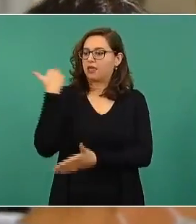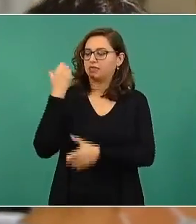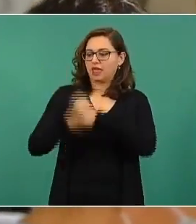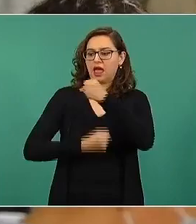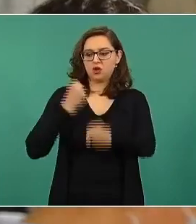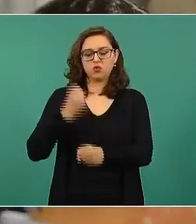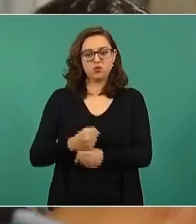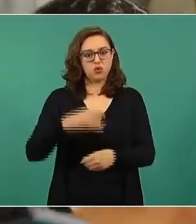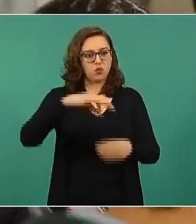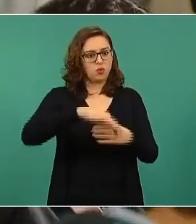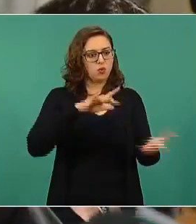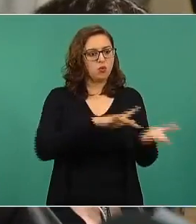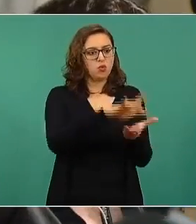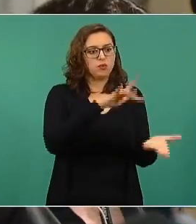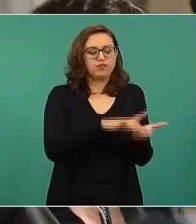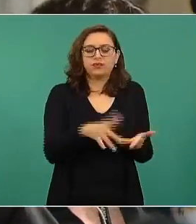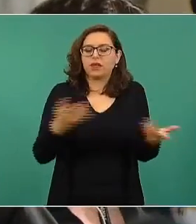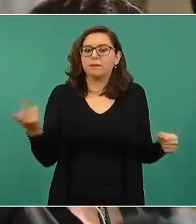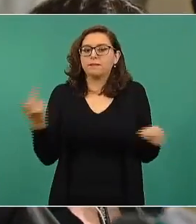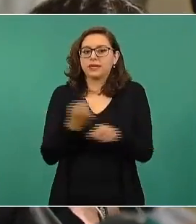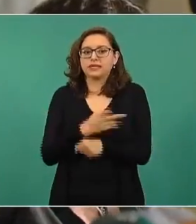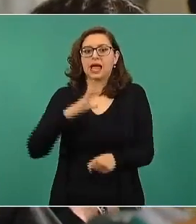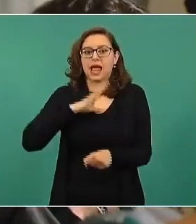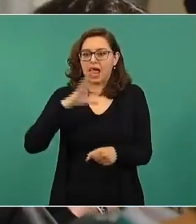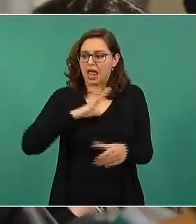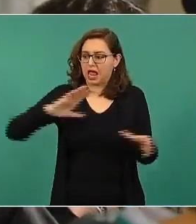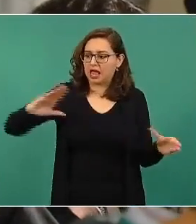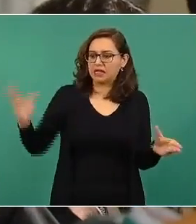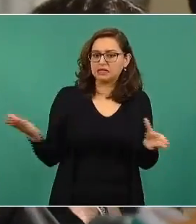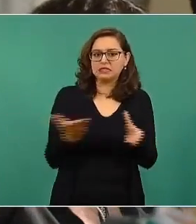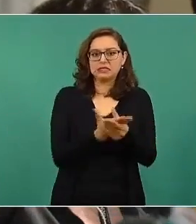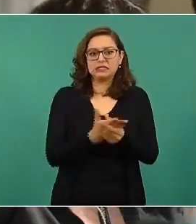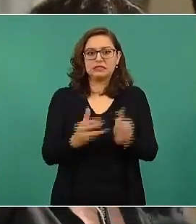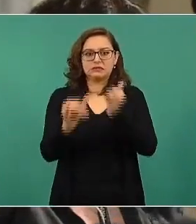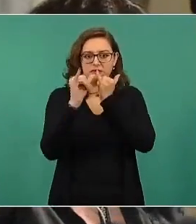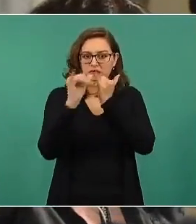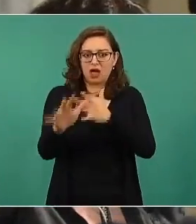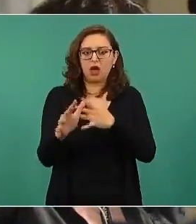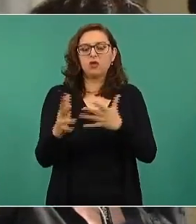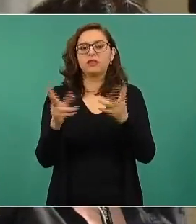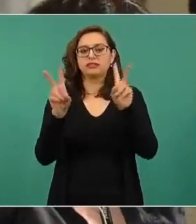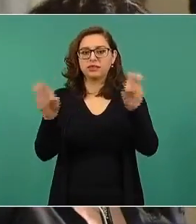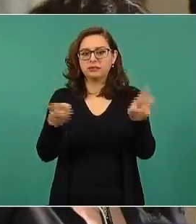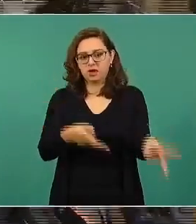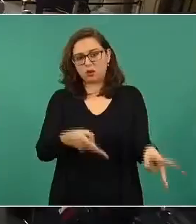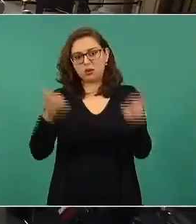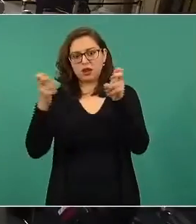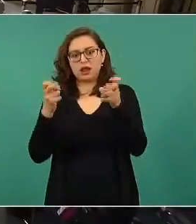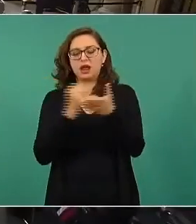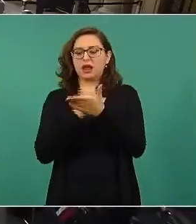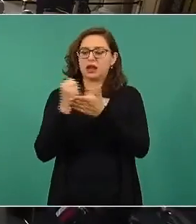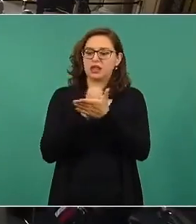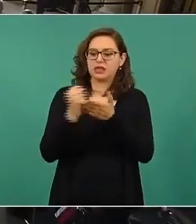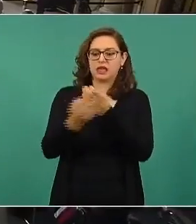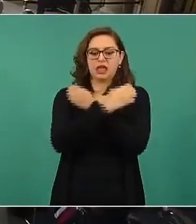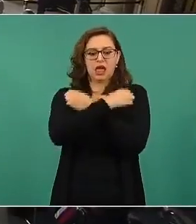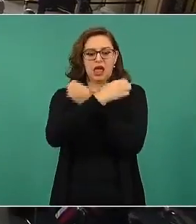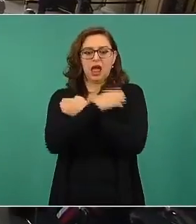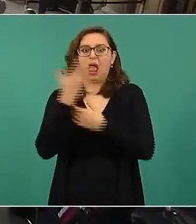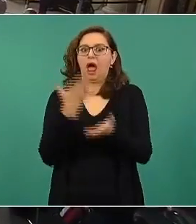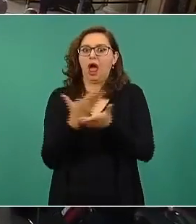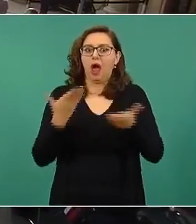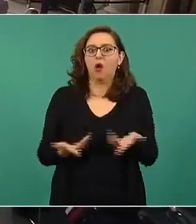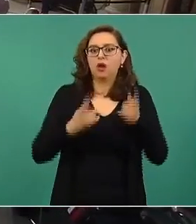0768-2012, por fraude, por robar créditos educativos, y la tiene en alcoholes, y luego